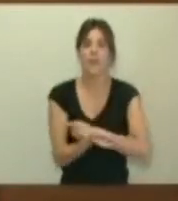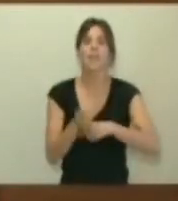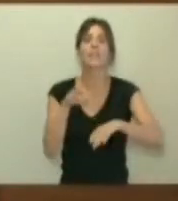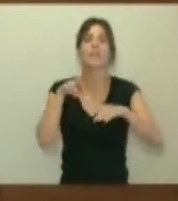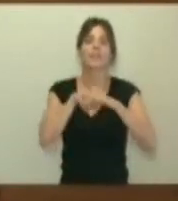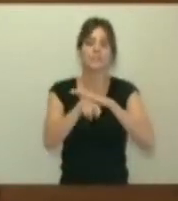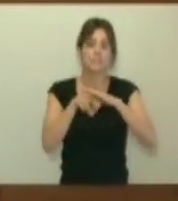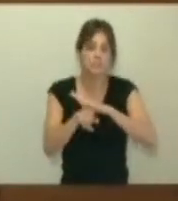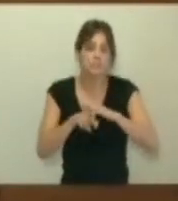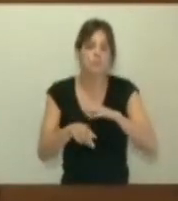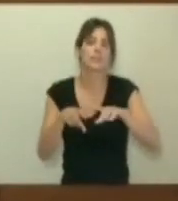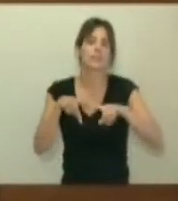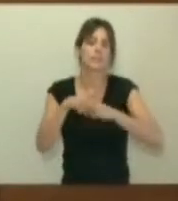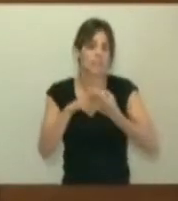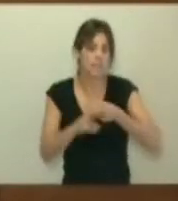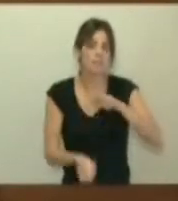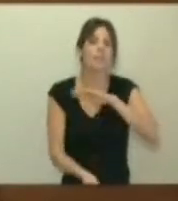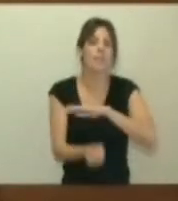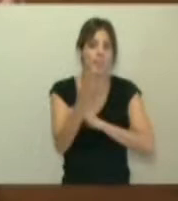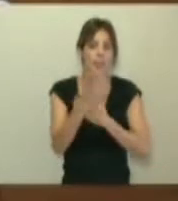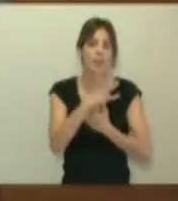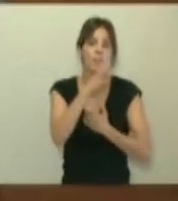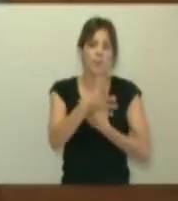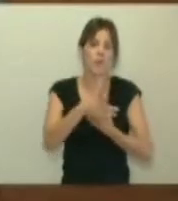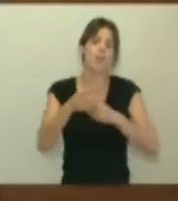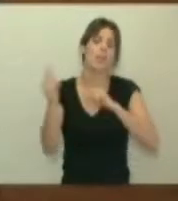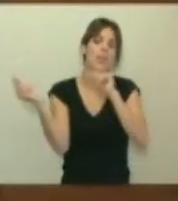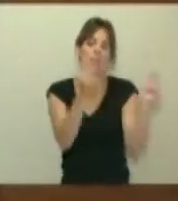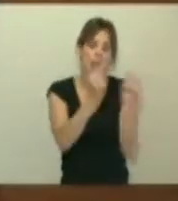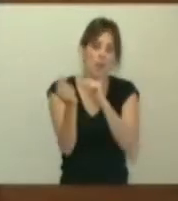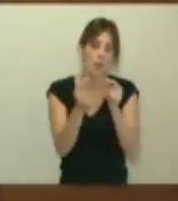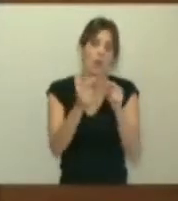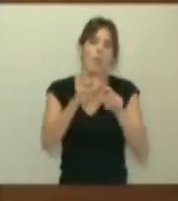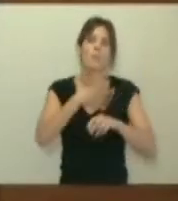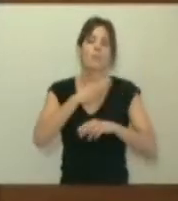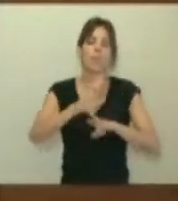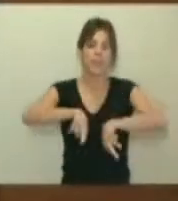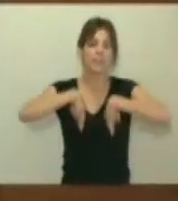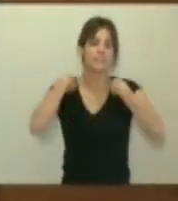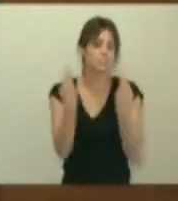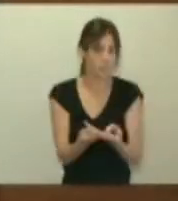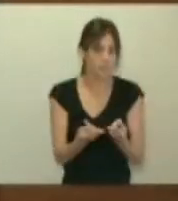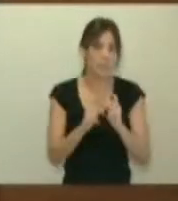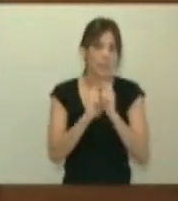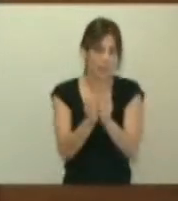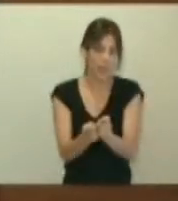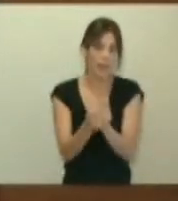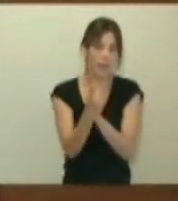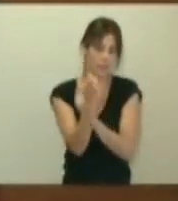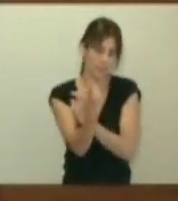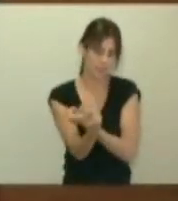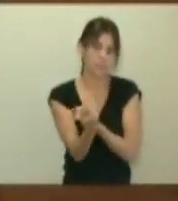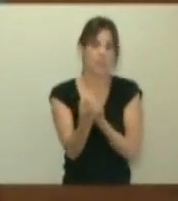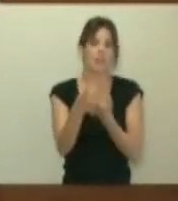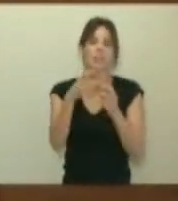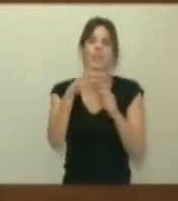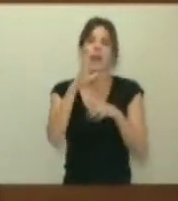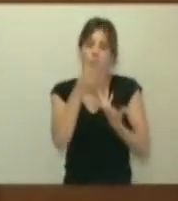agentes económicos y sociales emergentes, que den respuesta a la complejidad de nuestra estructura